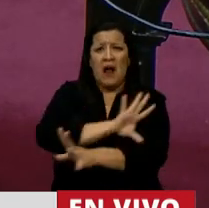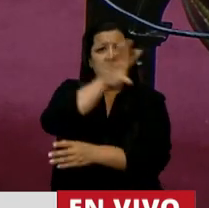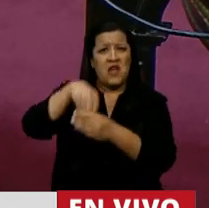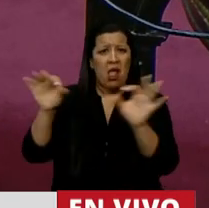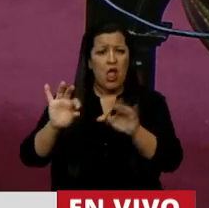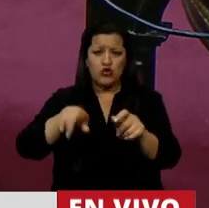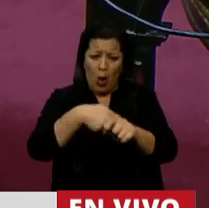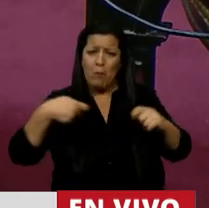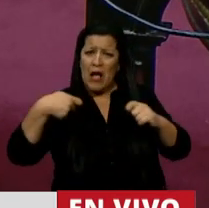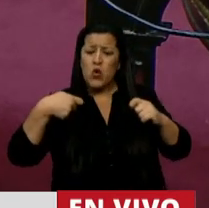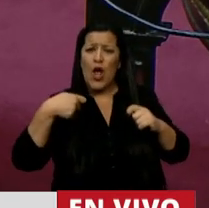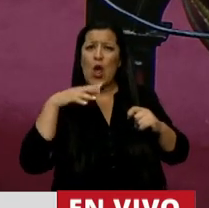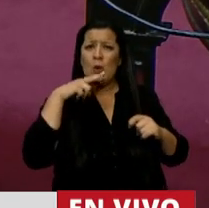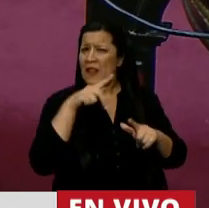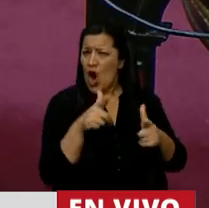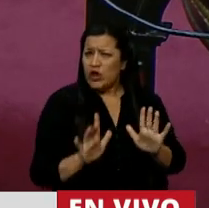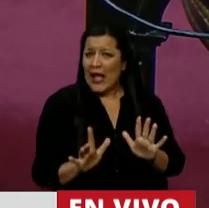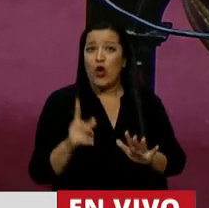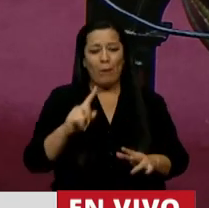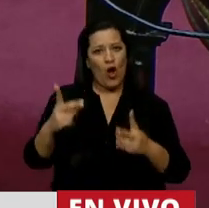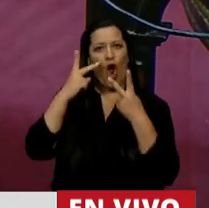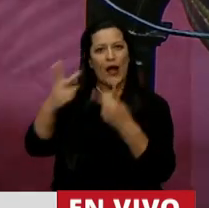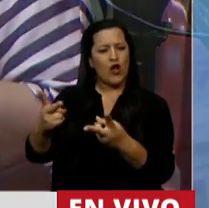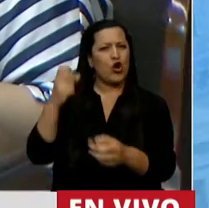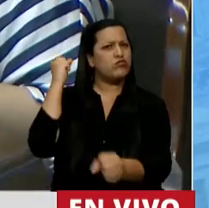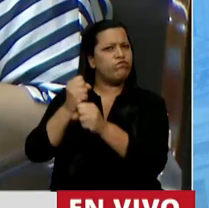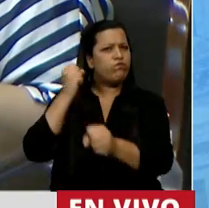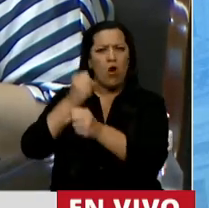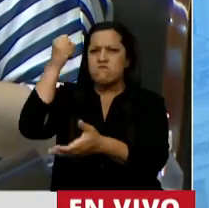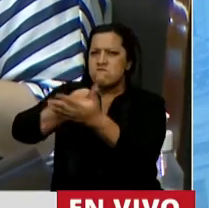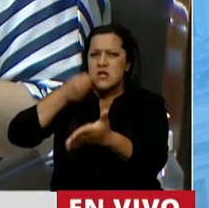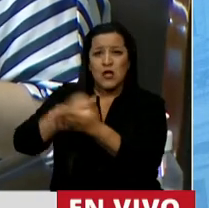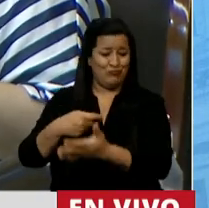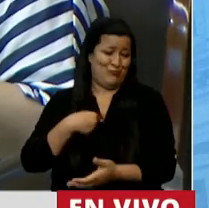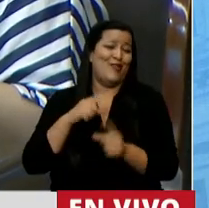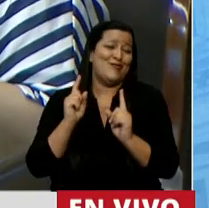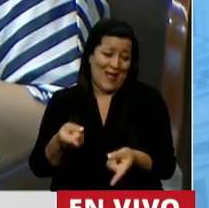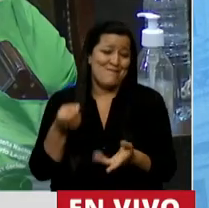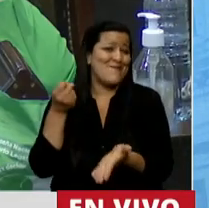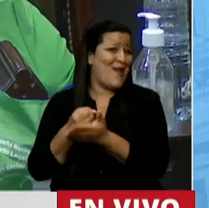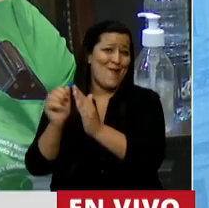tengo un pañuelo verde. Pero debo reconocerles el trabajo y la militancia porque yo también soy militante.